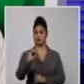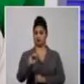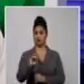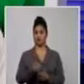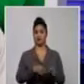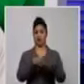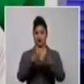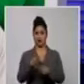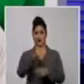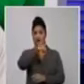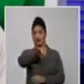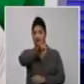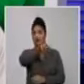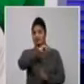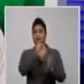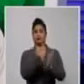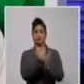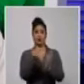confirmados ayer,